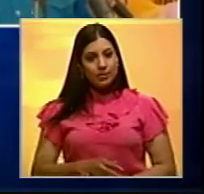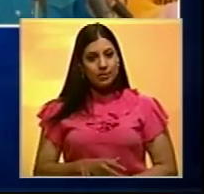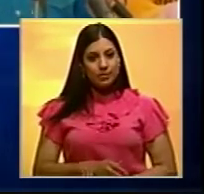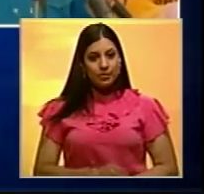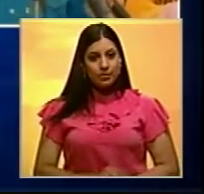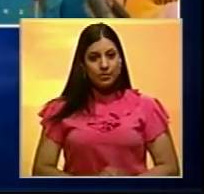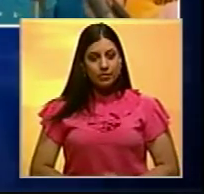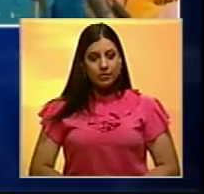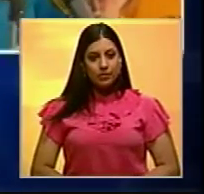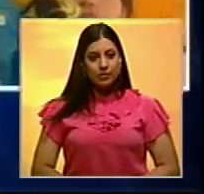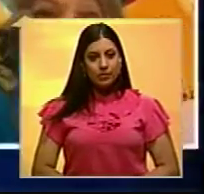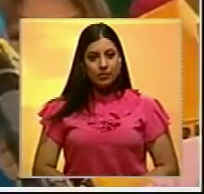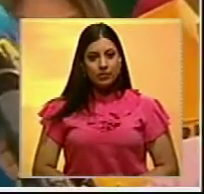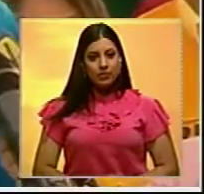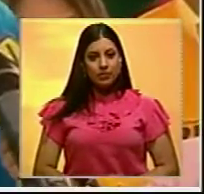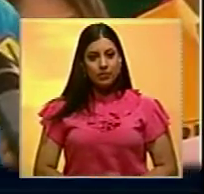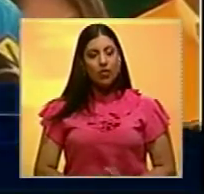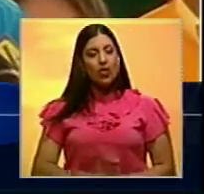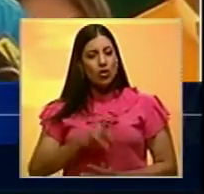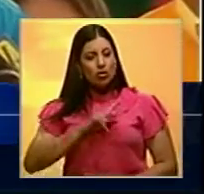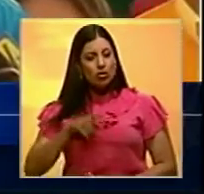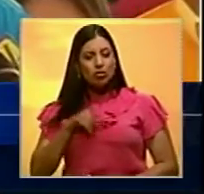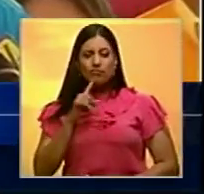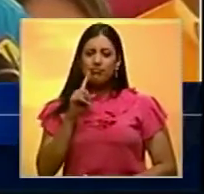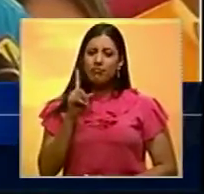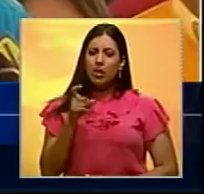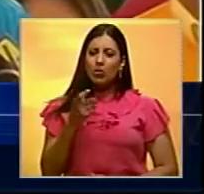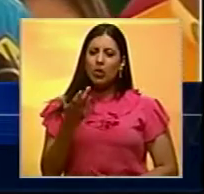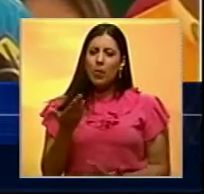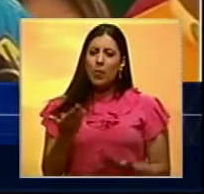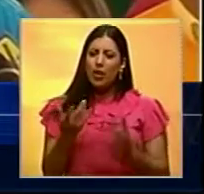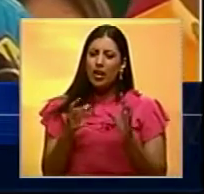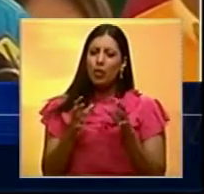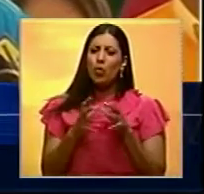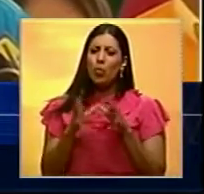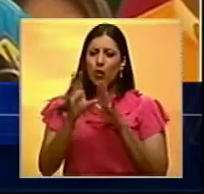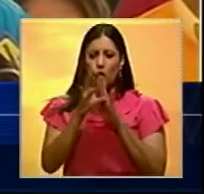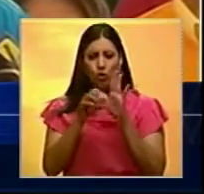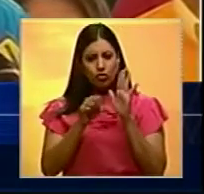En oficinas públicas. Y uno se pregunta, ¿por qué esa sala